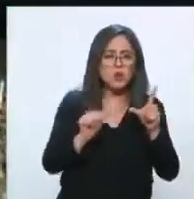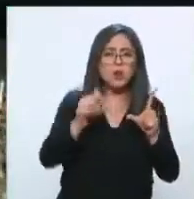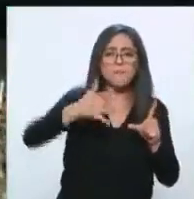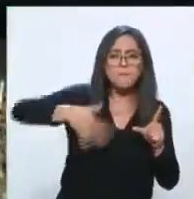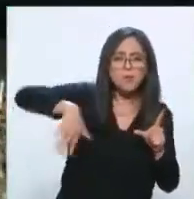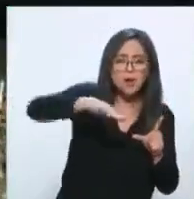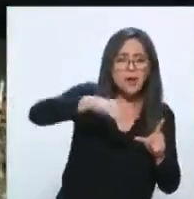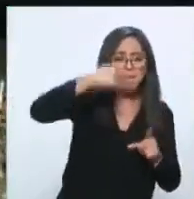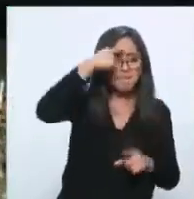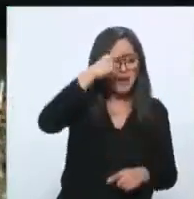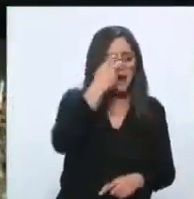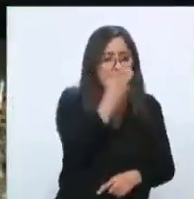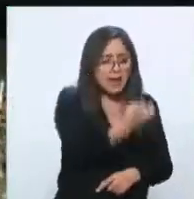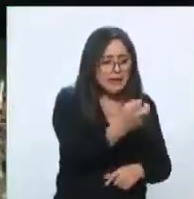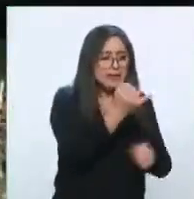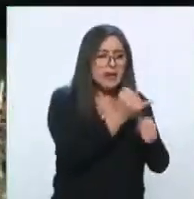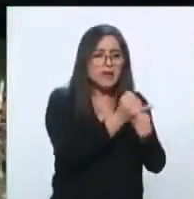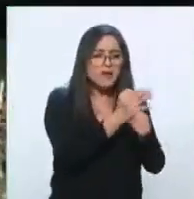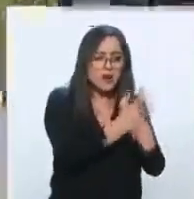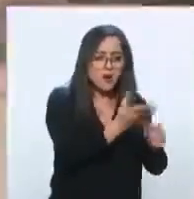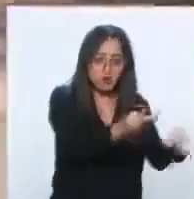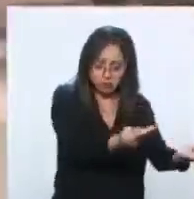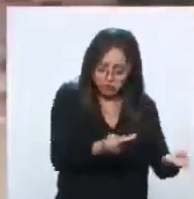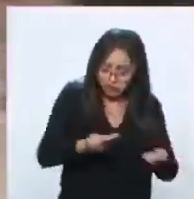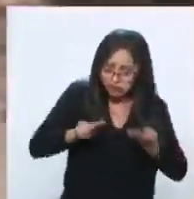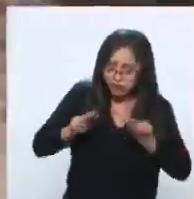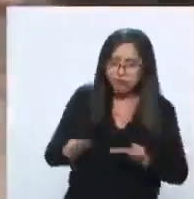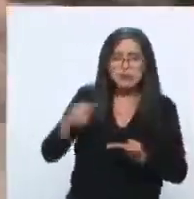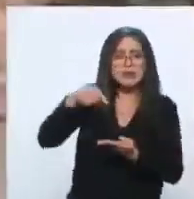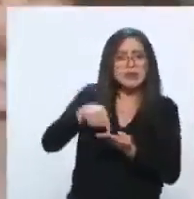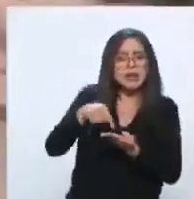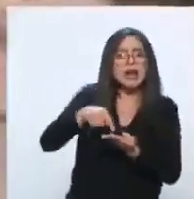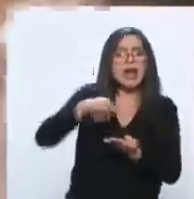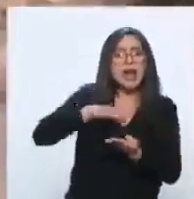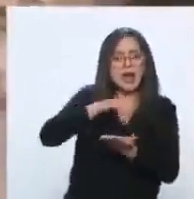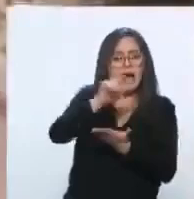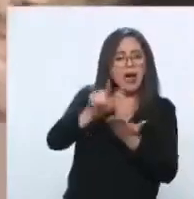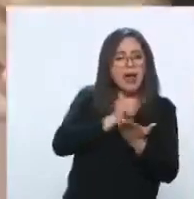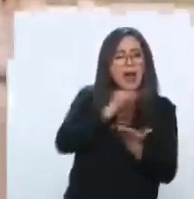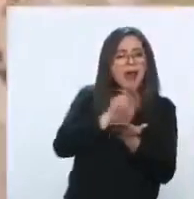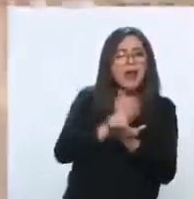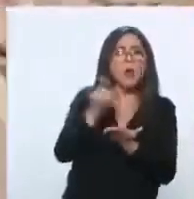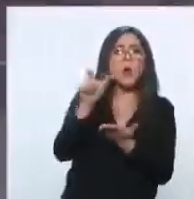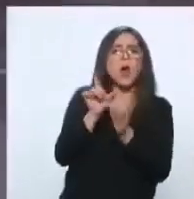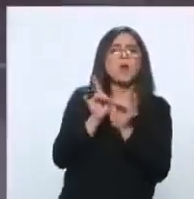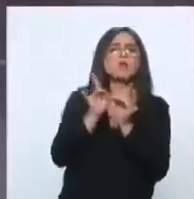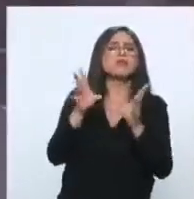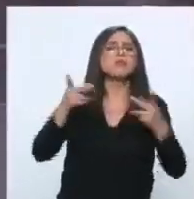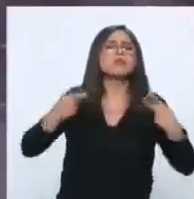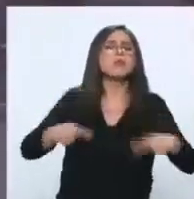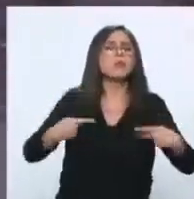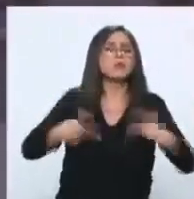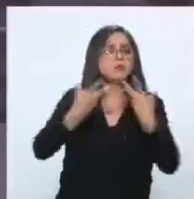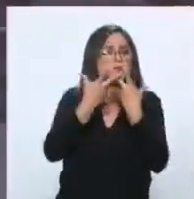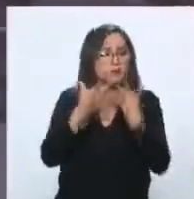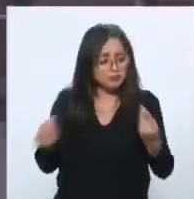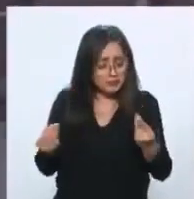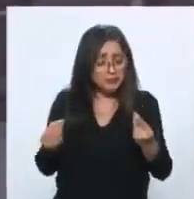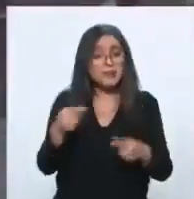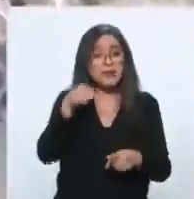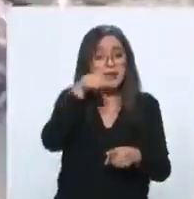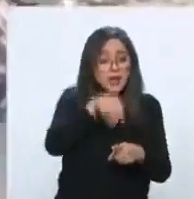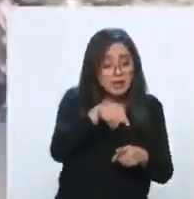tomar esta información, pedir esta información tal como lo determina la propia ley en materia de desaparición y pues dar un